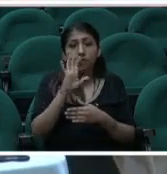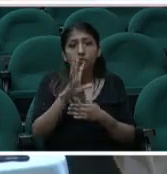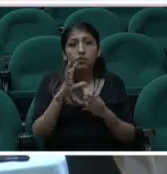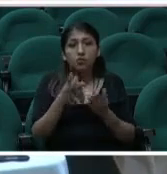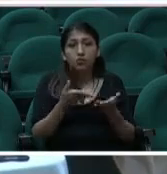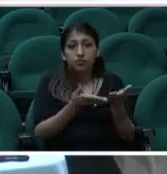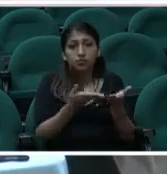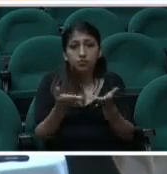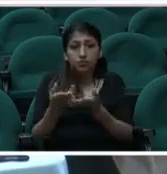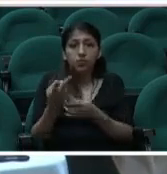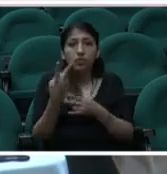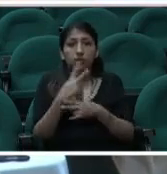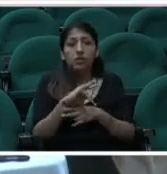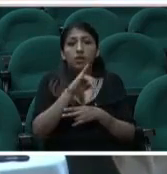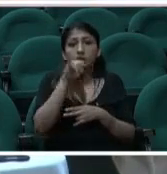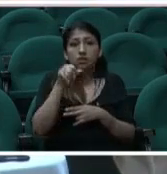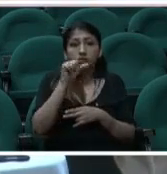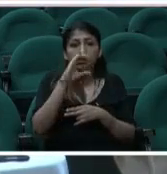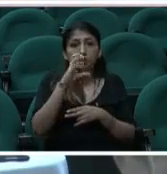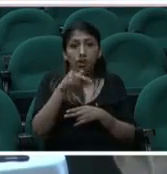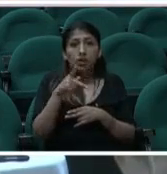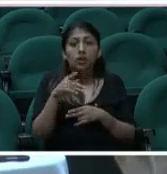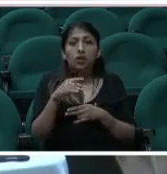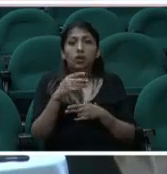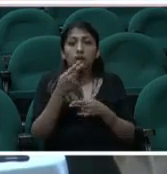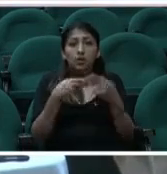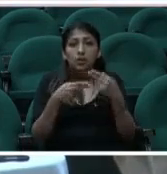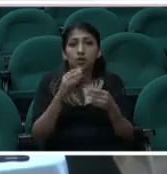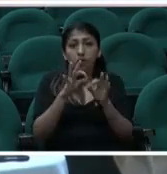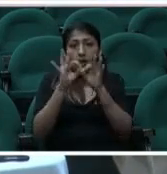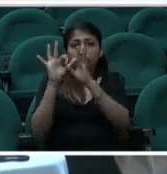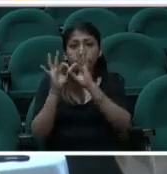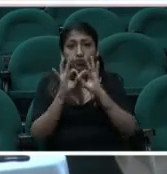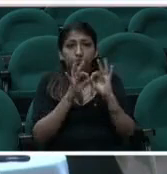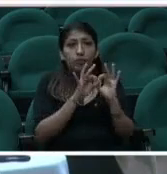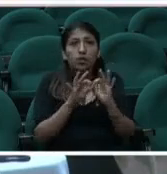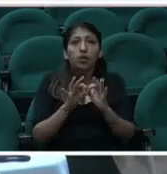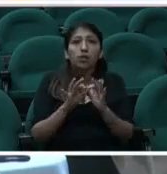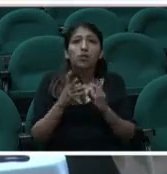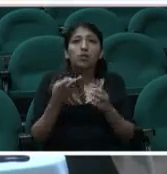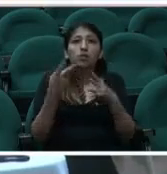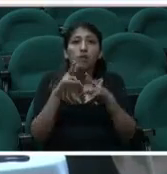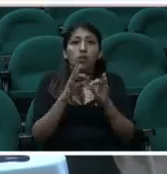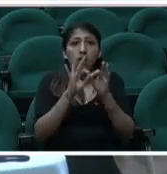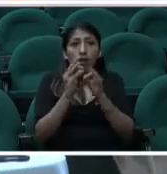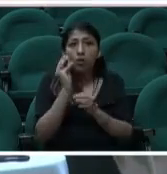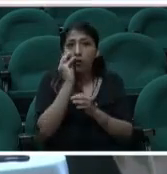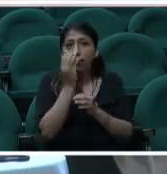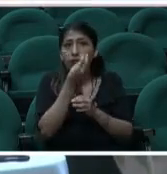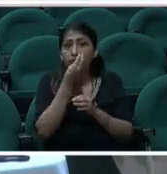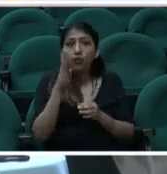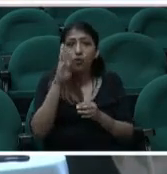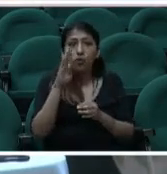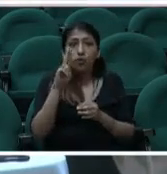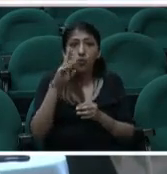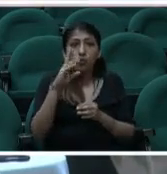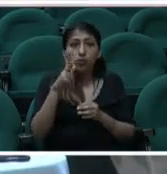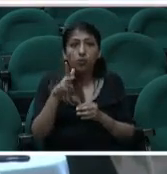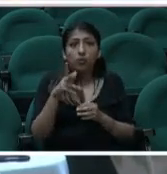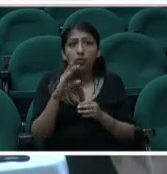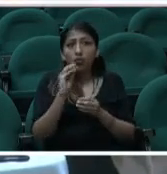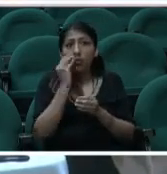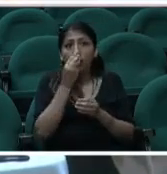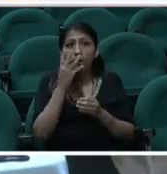protocolo también a jacques eventos arreglo escénico y por supuesto en el arreglo floral a book arreglo